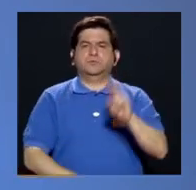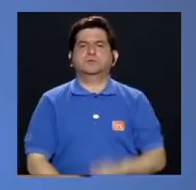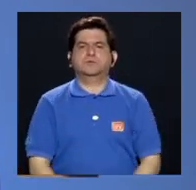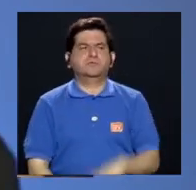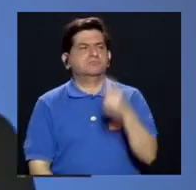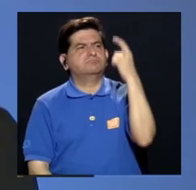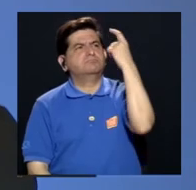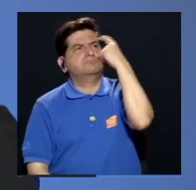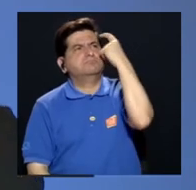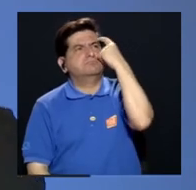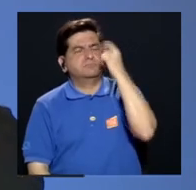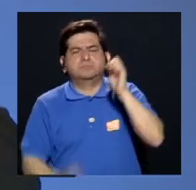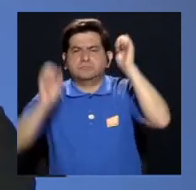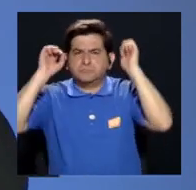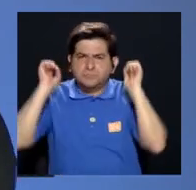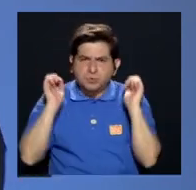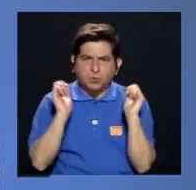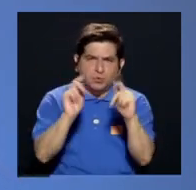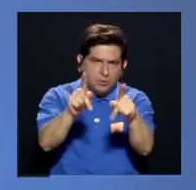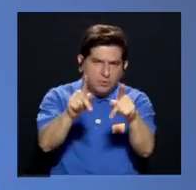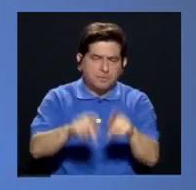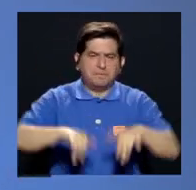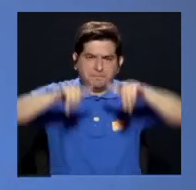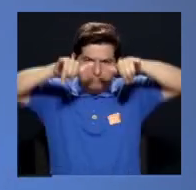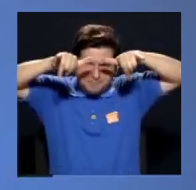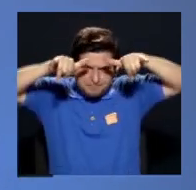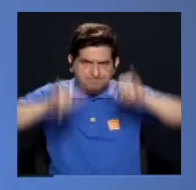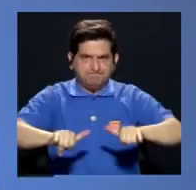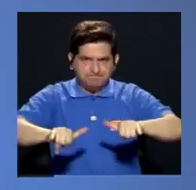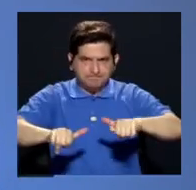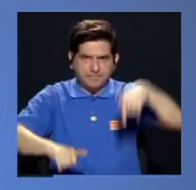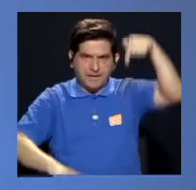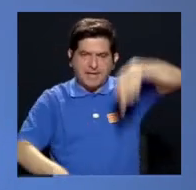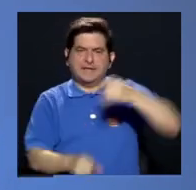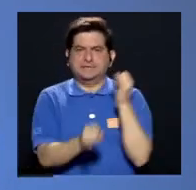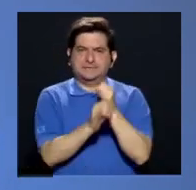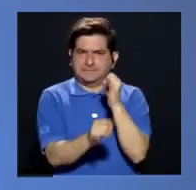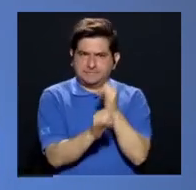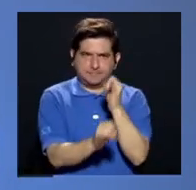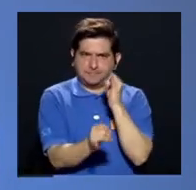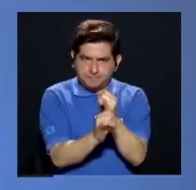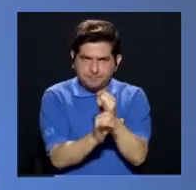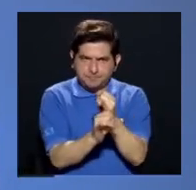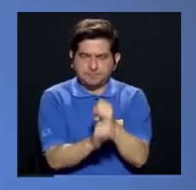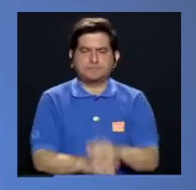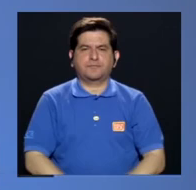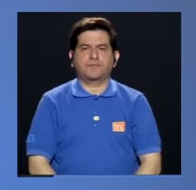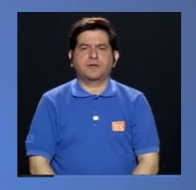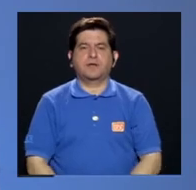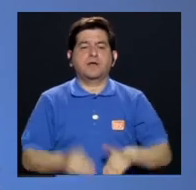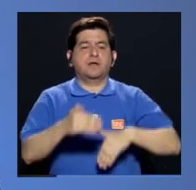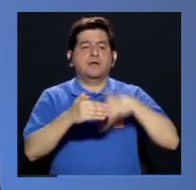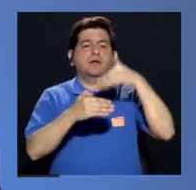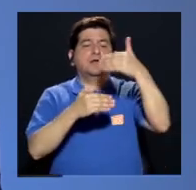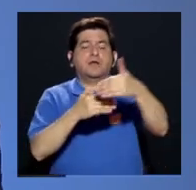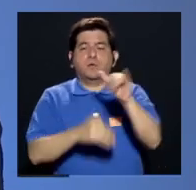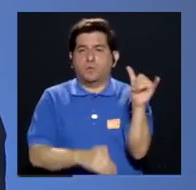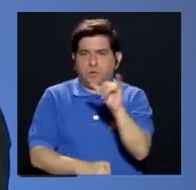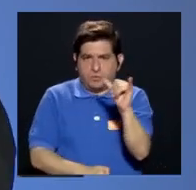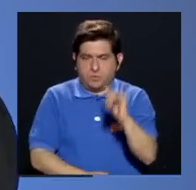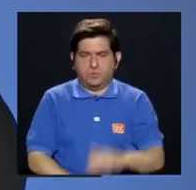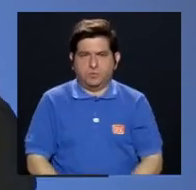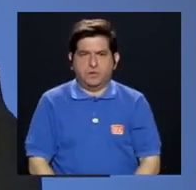para posibilitar la permanencia en nuestra institución y, más allá de ello,